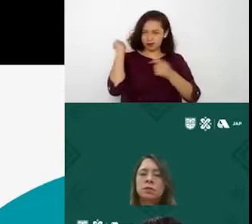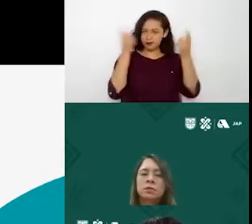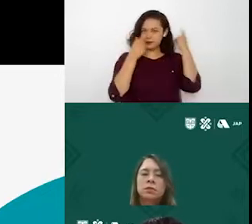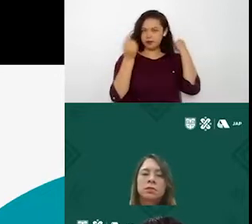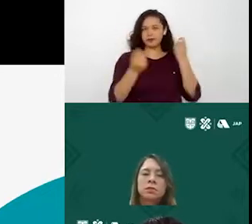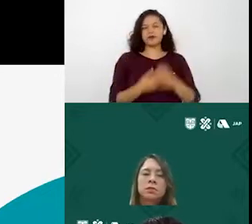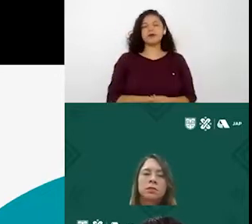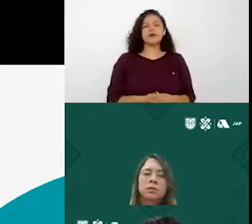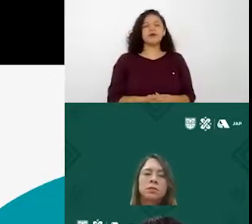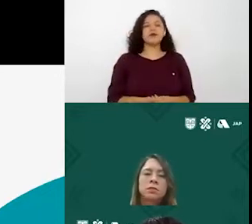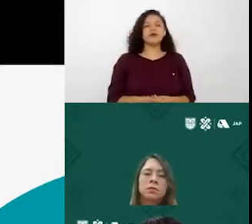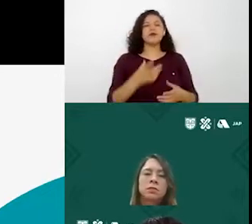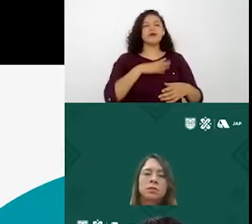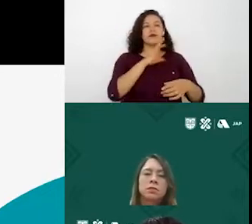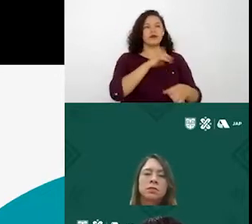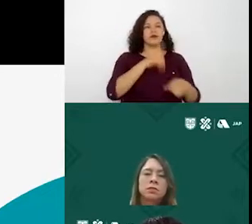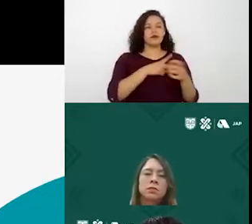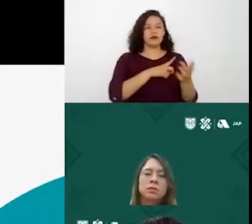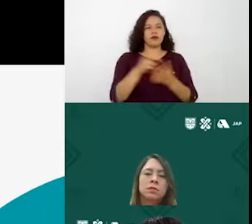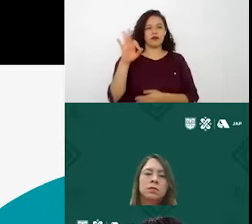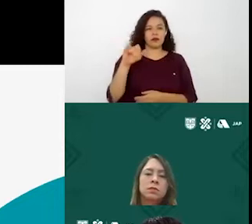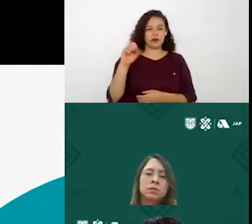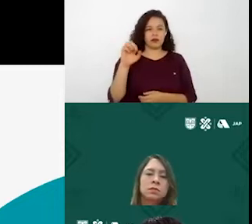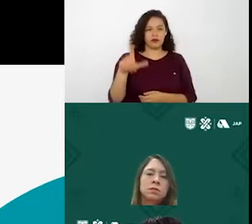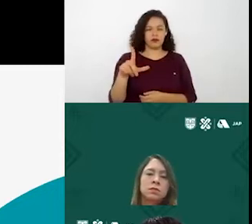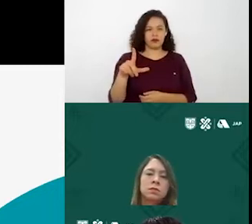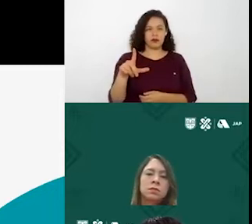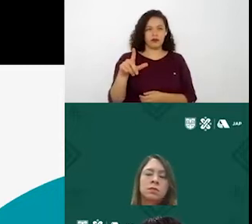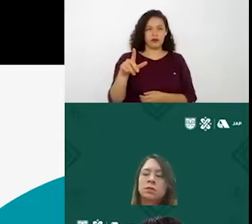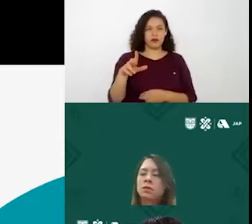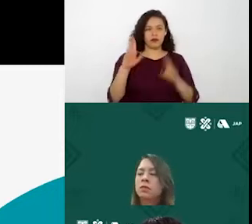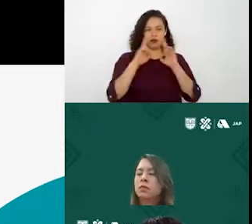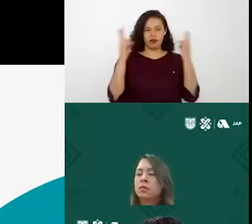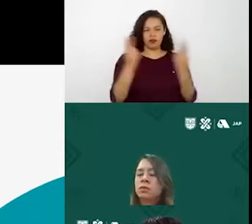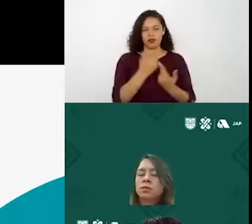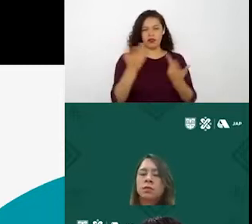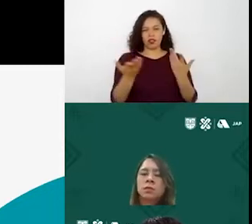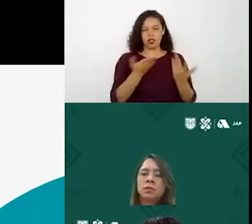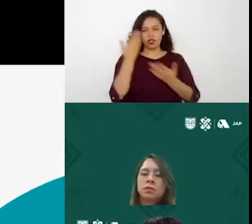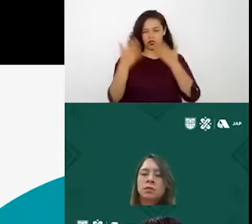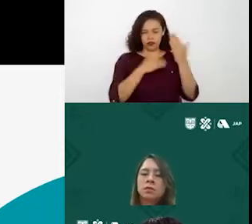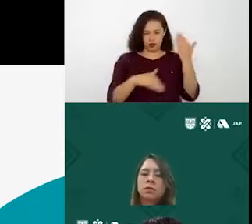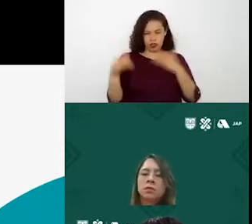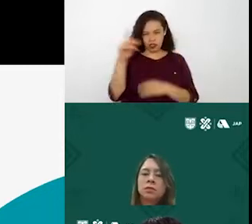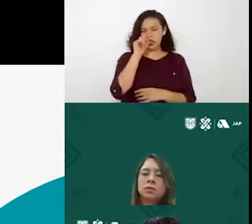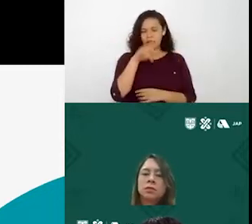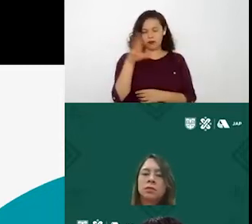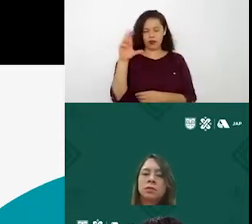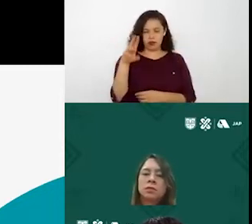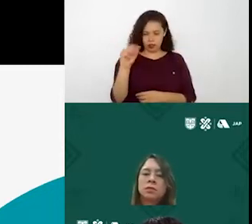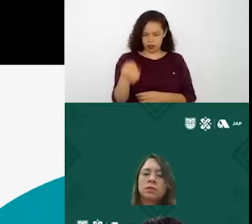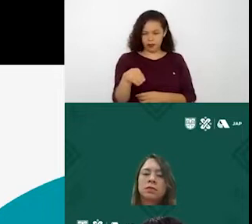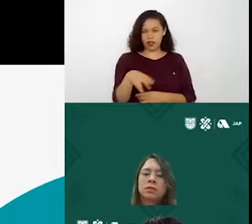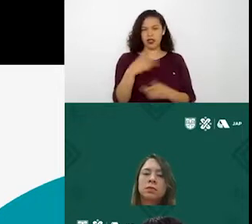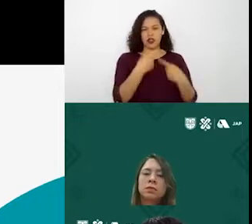de México tiene especialidad en derecho fiscal en la unidad de posgrado de la facultad de derecho de la UNAM cuenta con varios